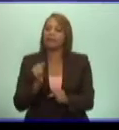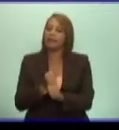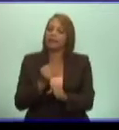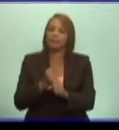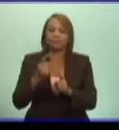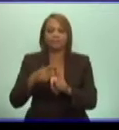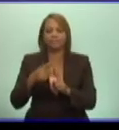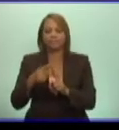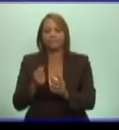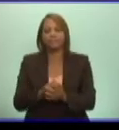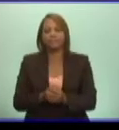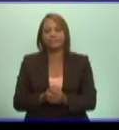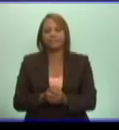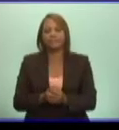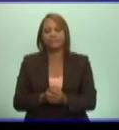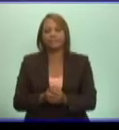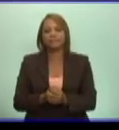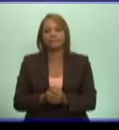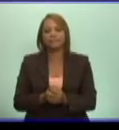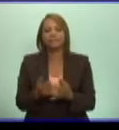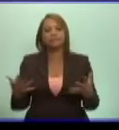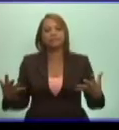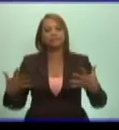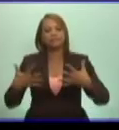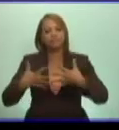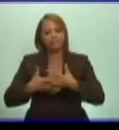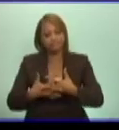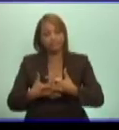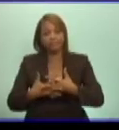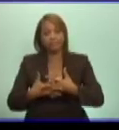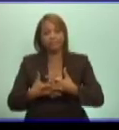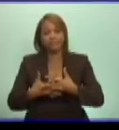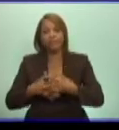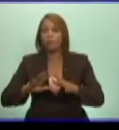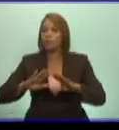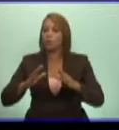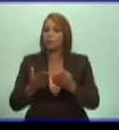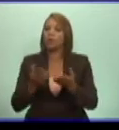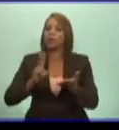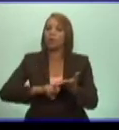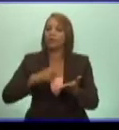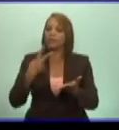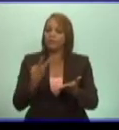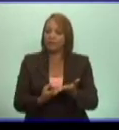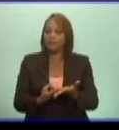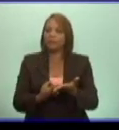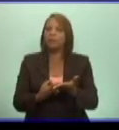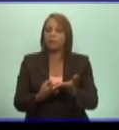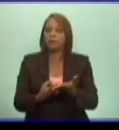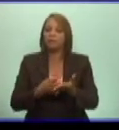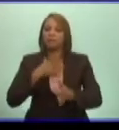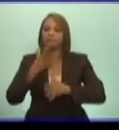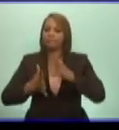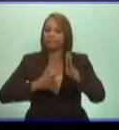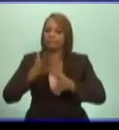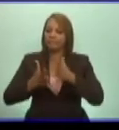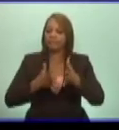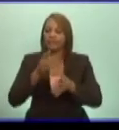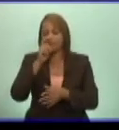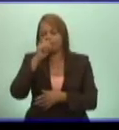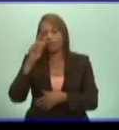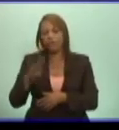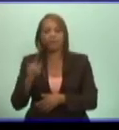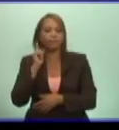Hemos podido establecer vínculos también con los intérpretes para llevar nuestras teleclases a los niños con